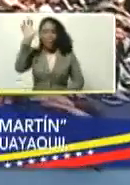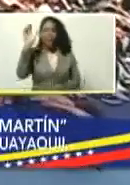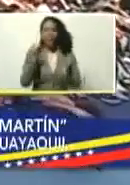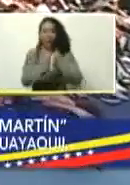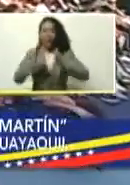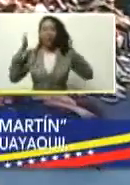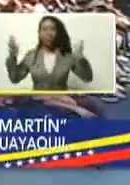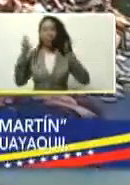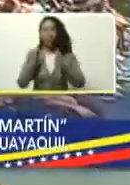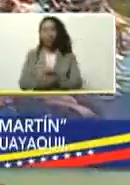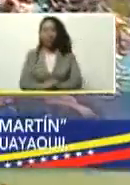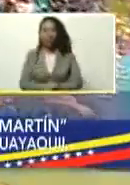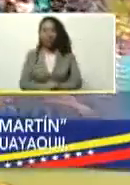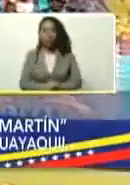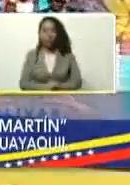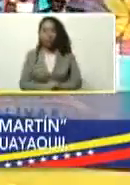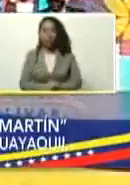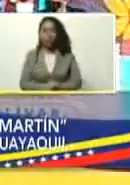grande.